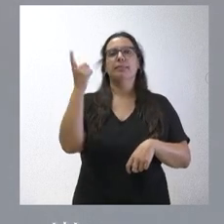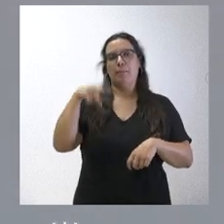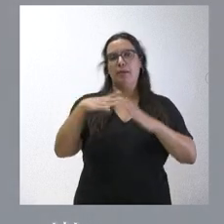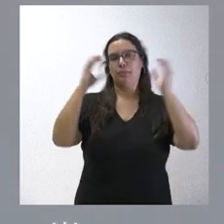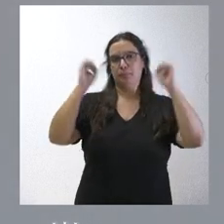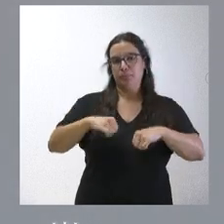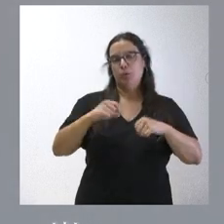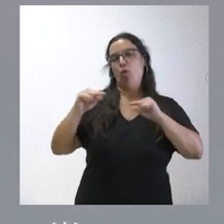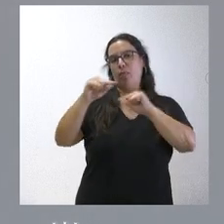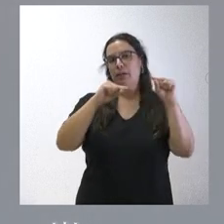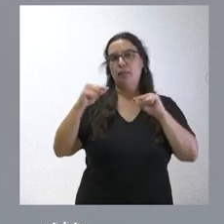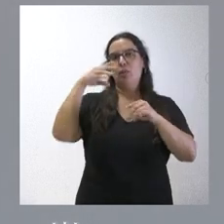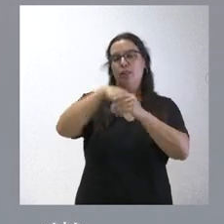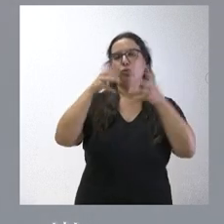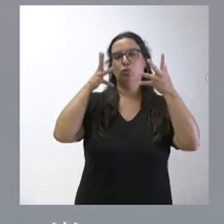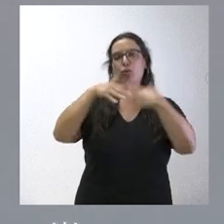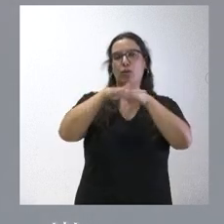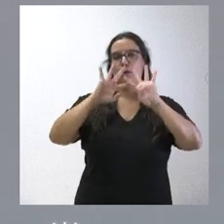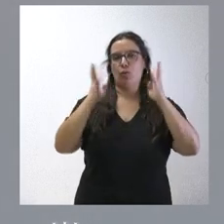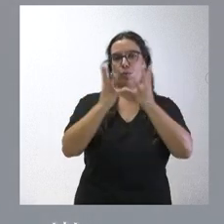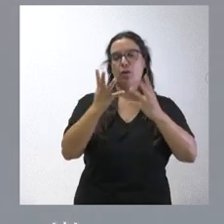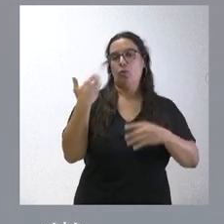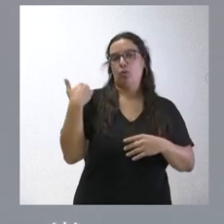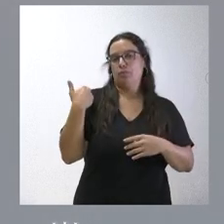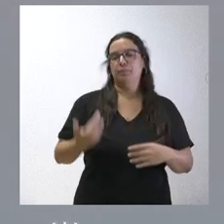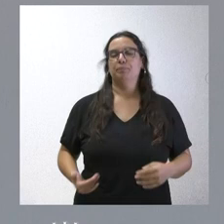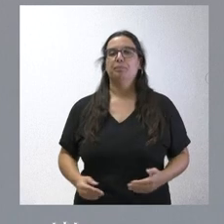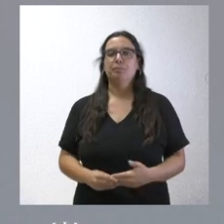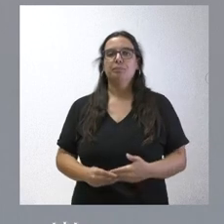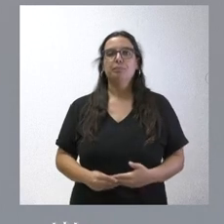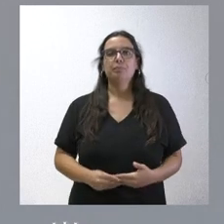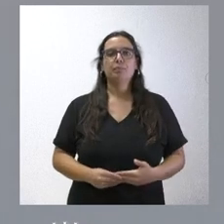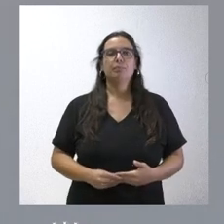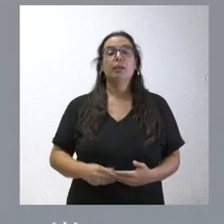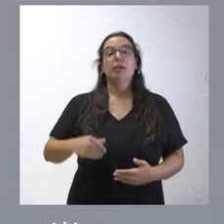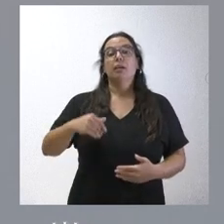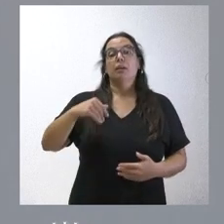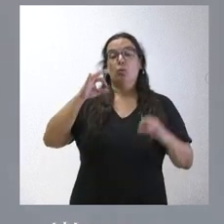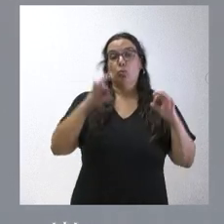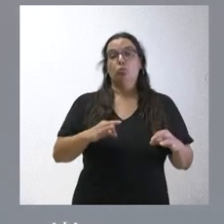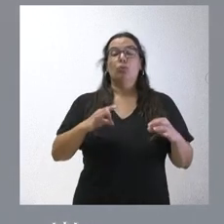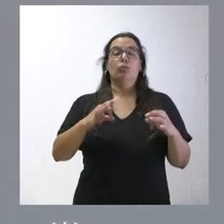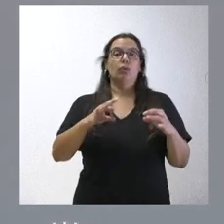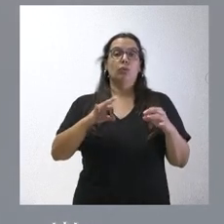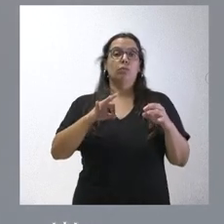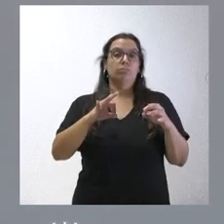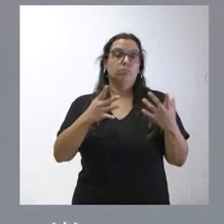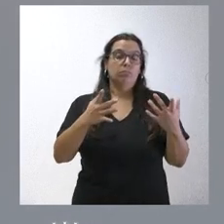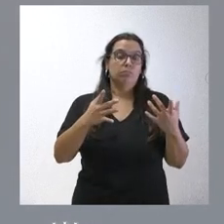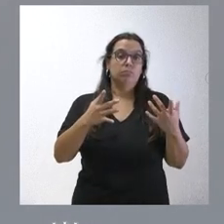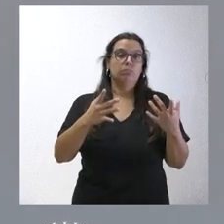de tratamiento por parte del Consejo de gobierno esta misma mañana que es el segundo consejo de gobierno después de